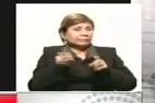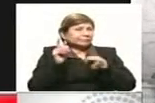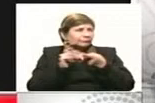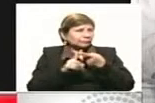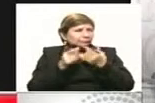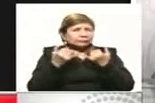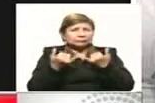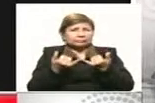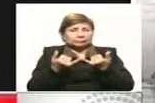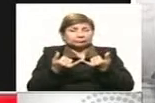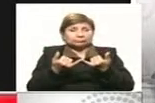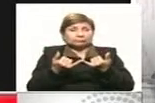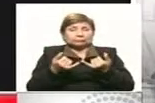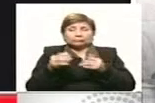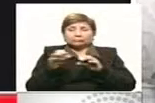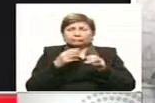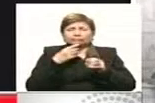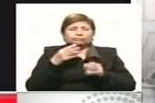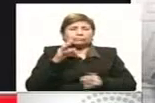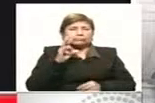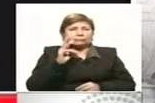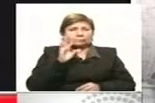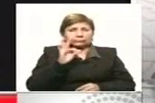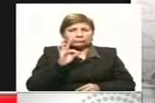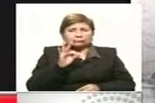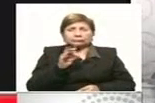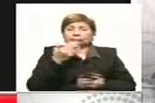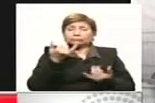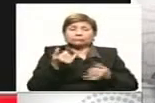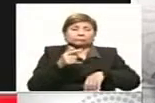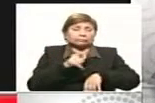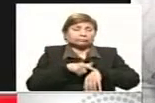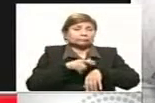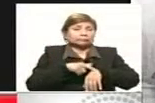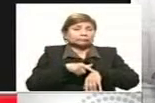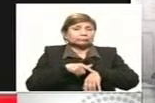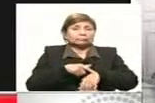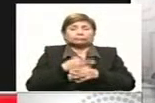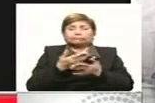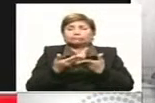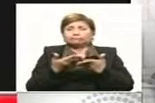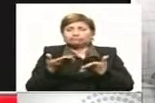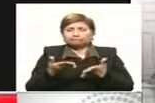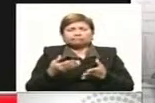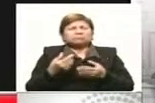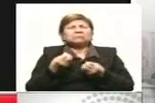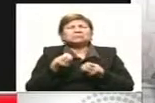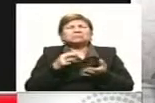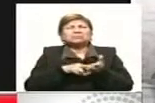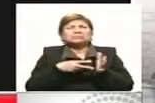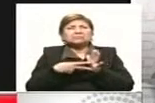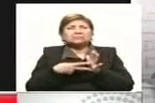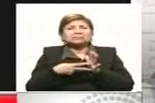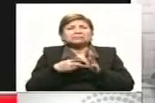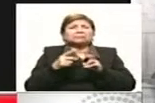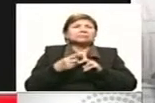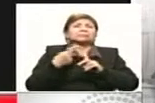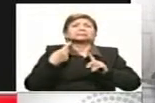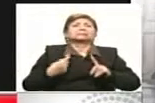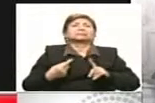momento, los 169 millones que hasta el momento ya hemos dado en priorización. ¿Qué significa